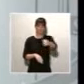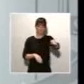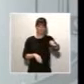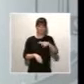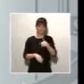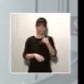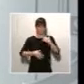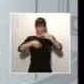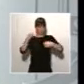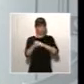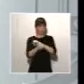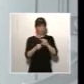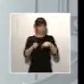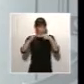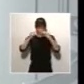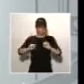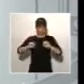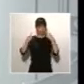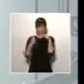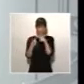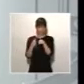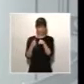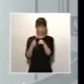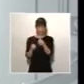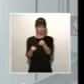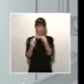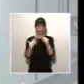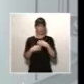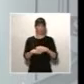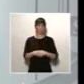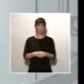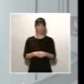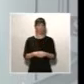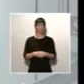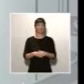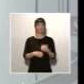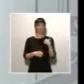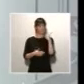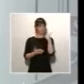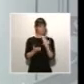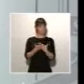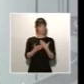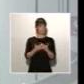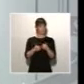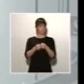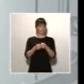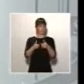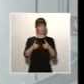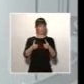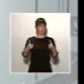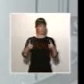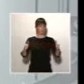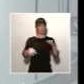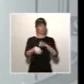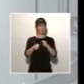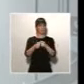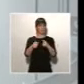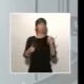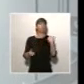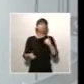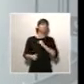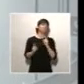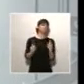tiempo. Estos datos y esta elevación que estamos viendo y que esperábamos nos hace insistir en